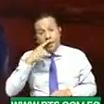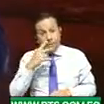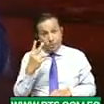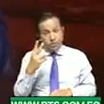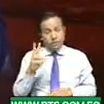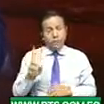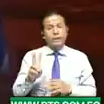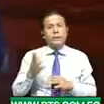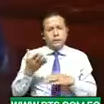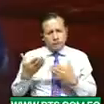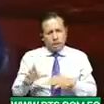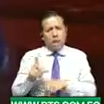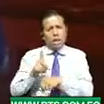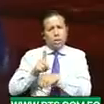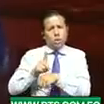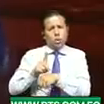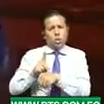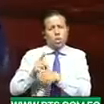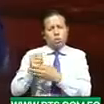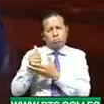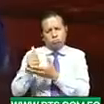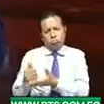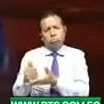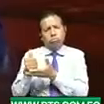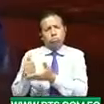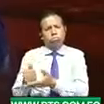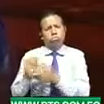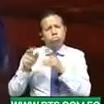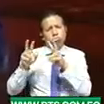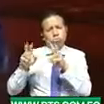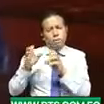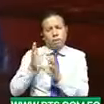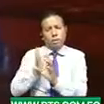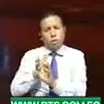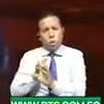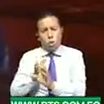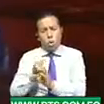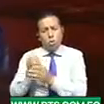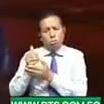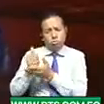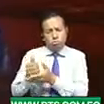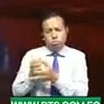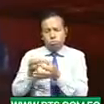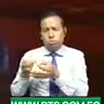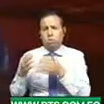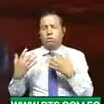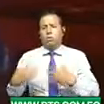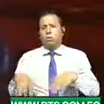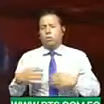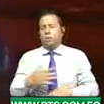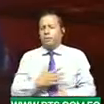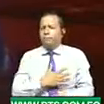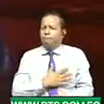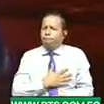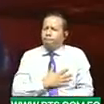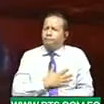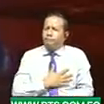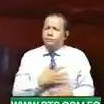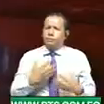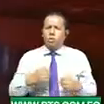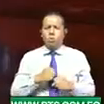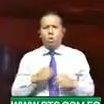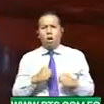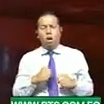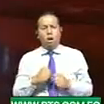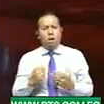por parte desde el área de salud y psicología ante un hecho tan tan tan sorprendente que se